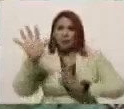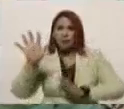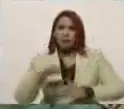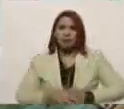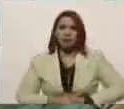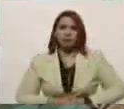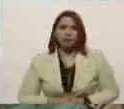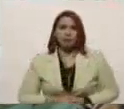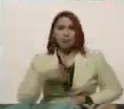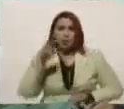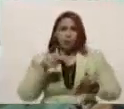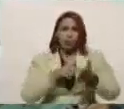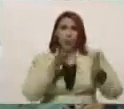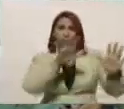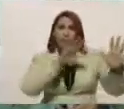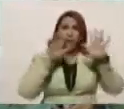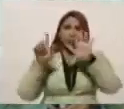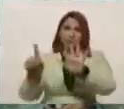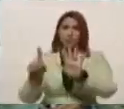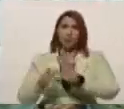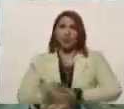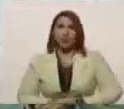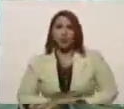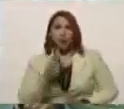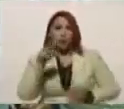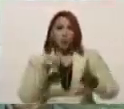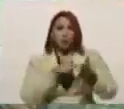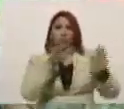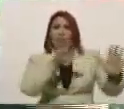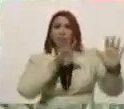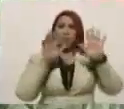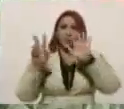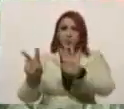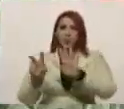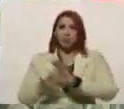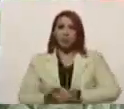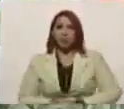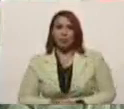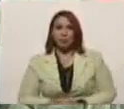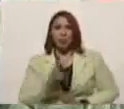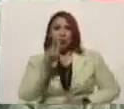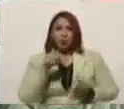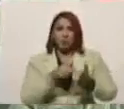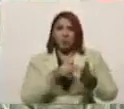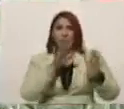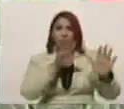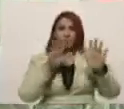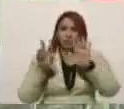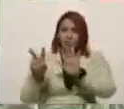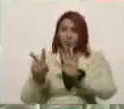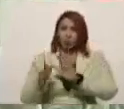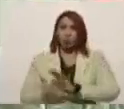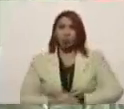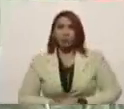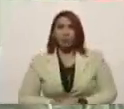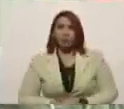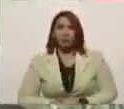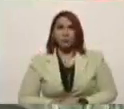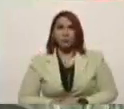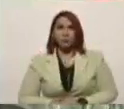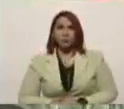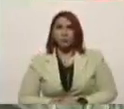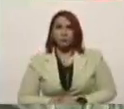2015, 2016, 2017, 2018...